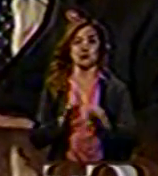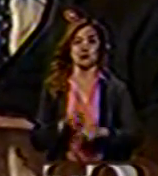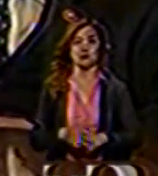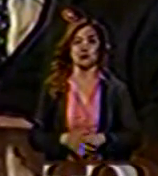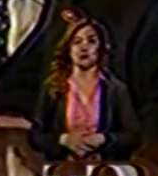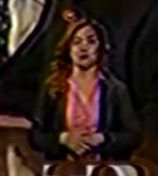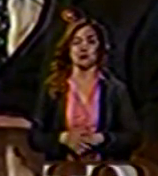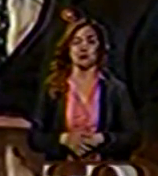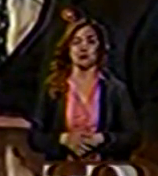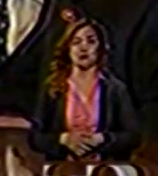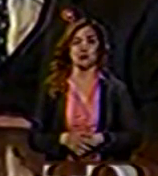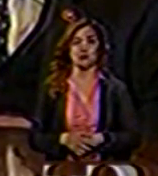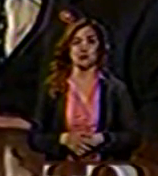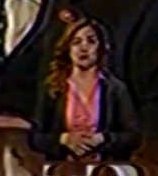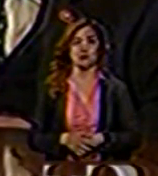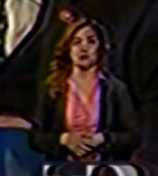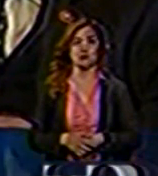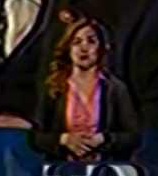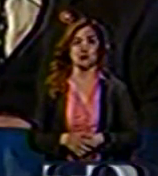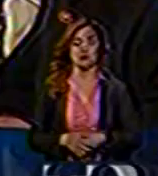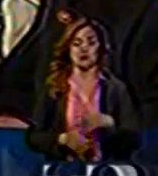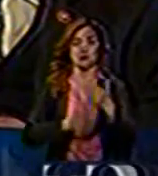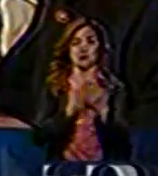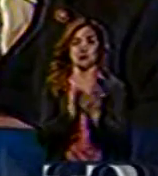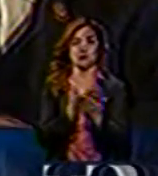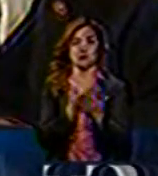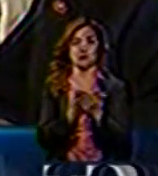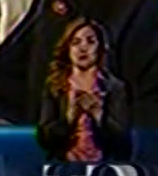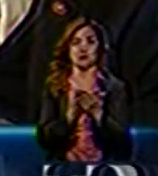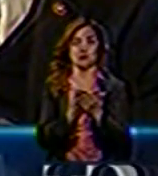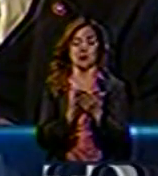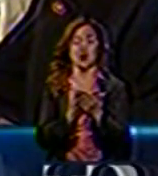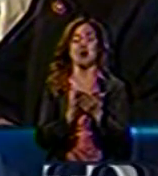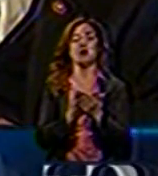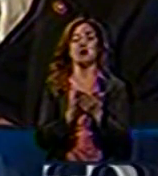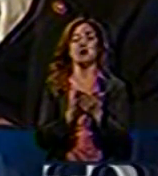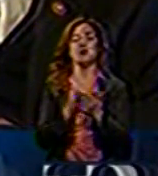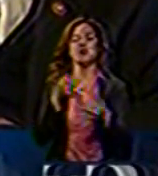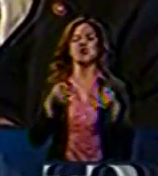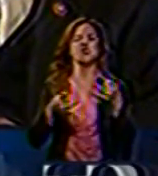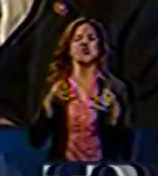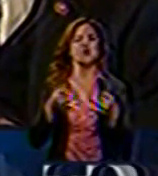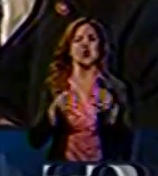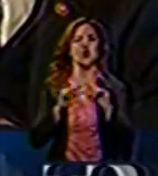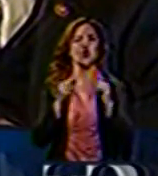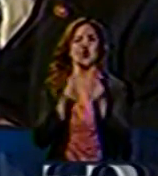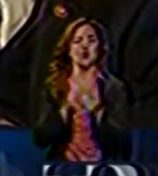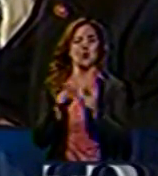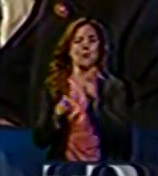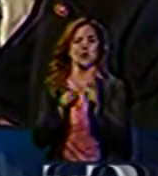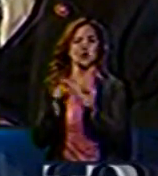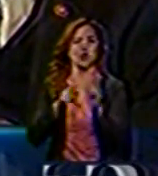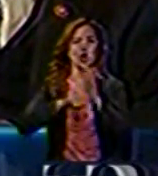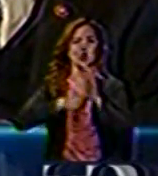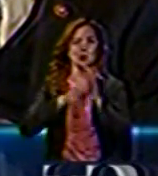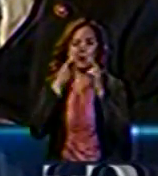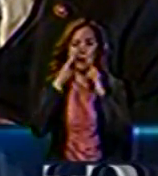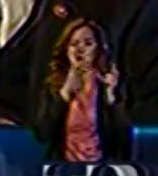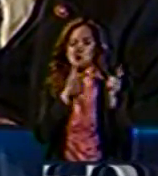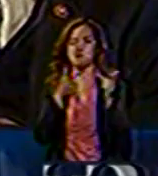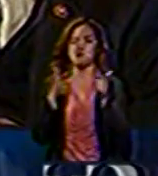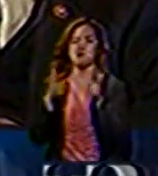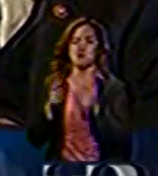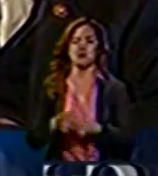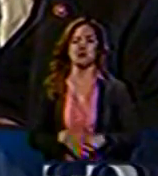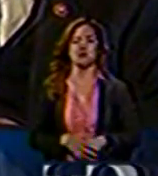cuales se propondrá la formación del Tribunal de Cuentas. Es importante que el pueblo también conozca que para esto tal vez